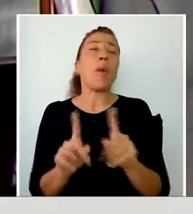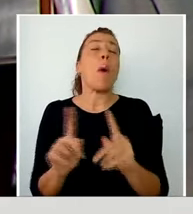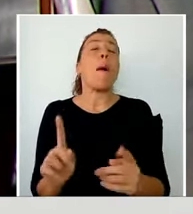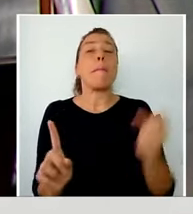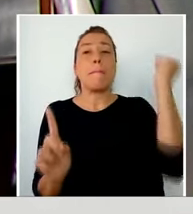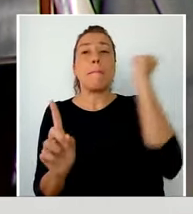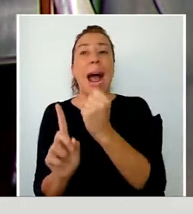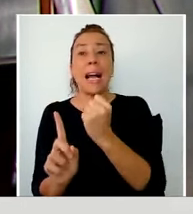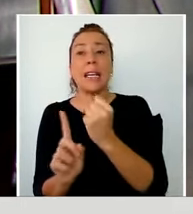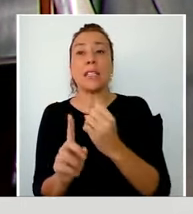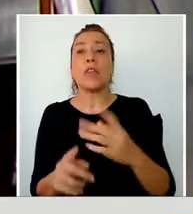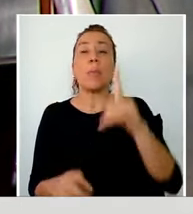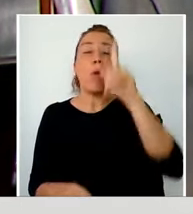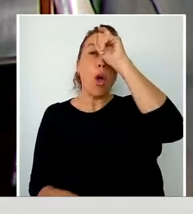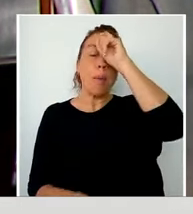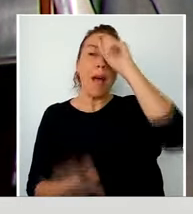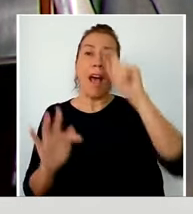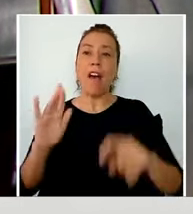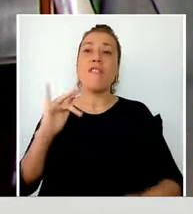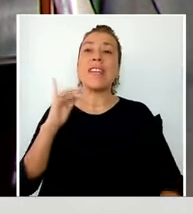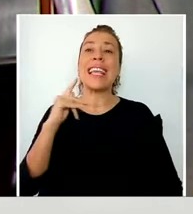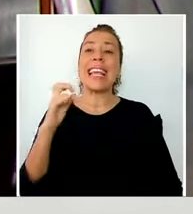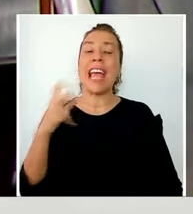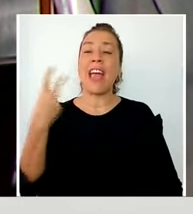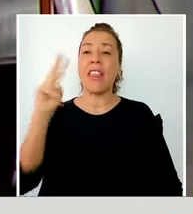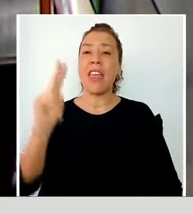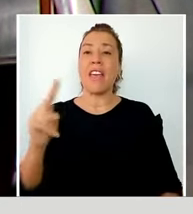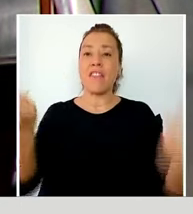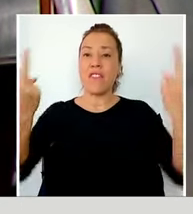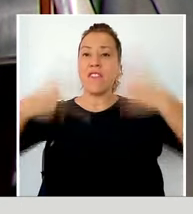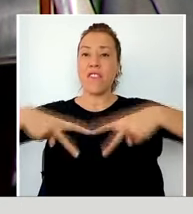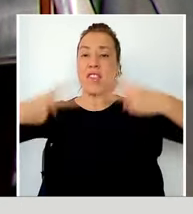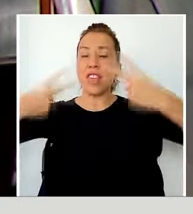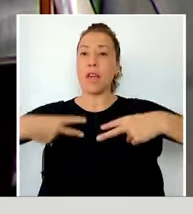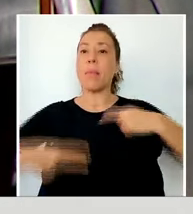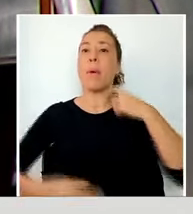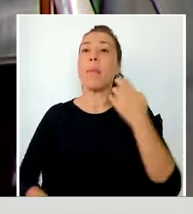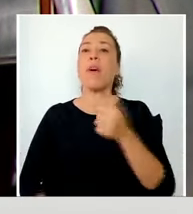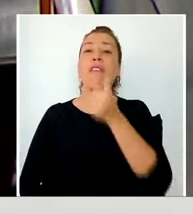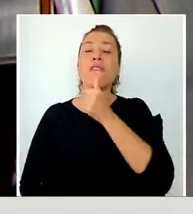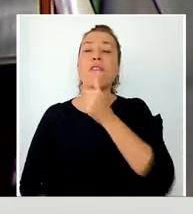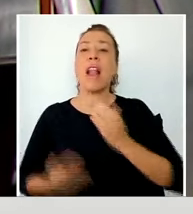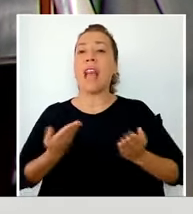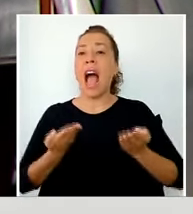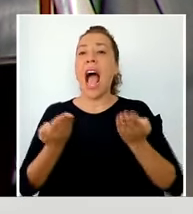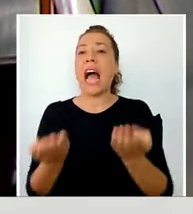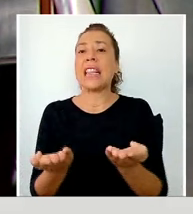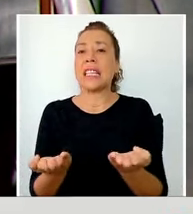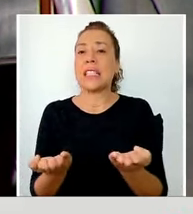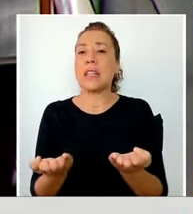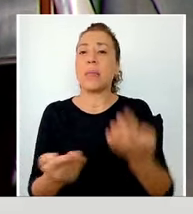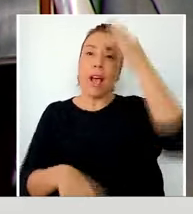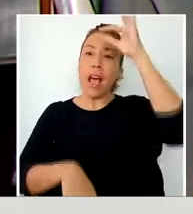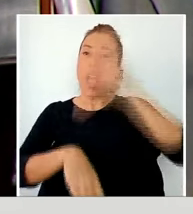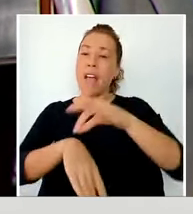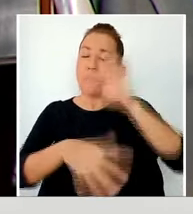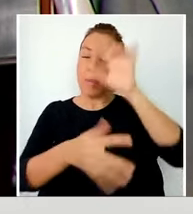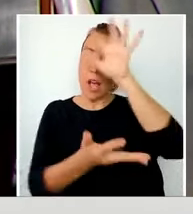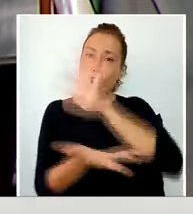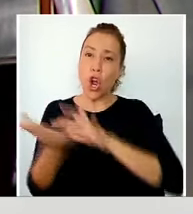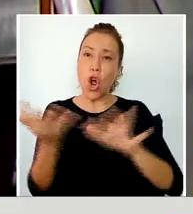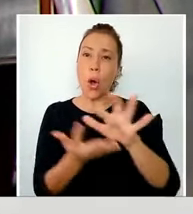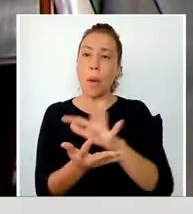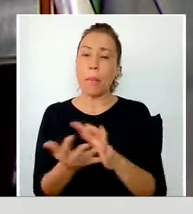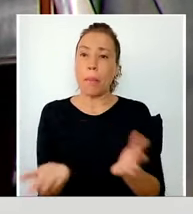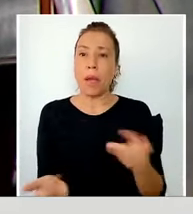hospital Gustavo en Viña del Mar por falta de atención frente a una enfermedad bastante compleja Y esas son